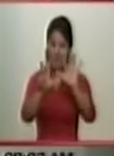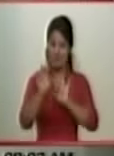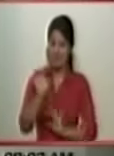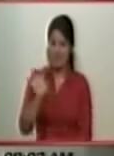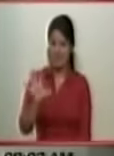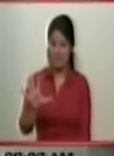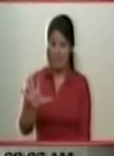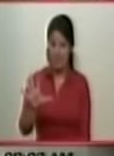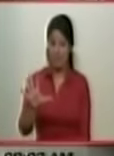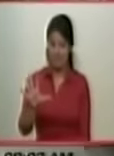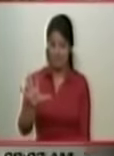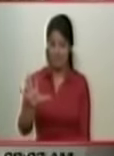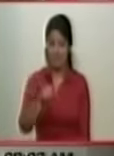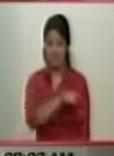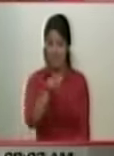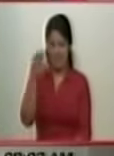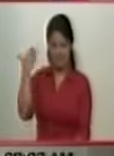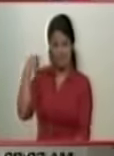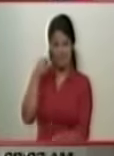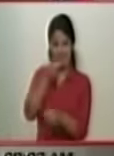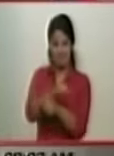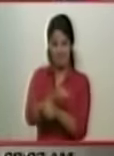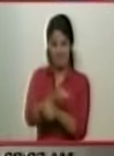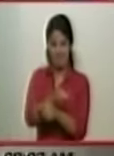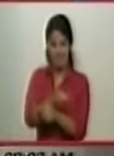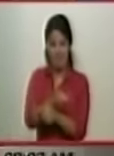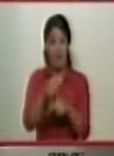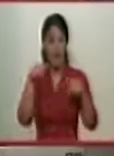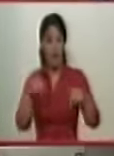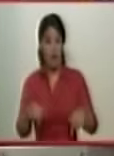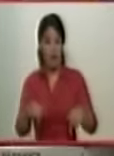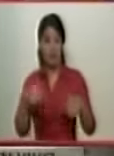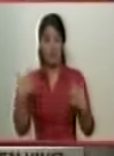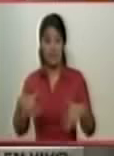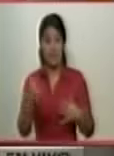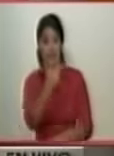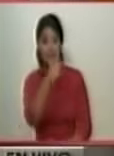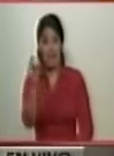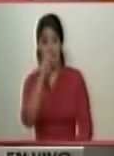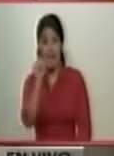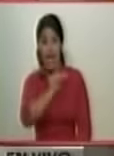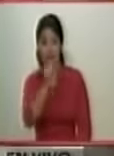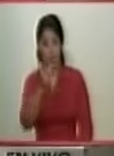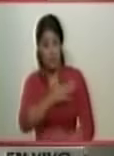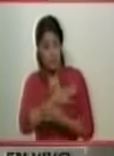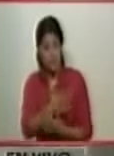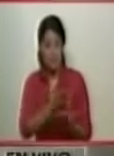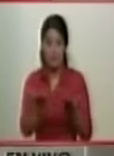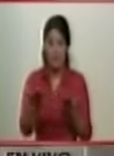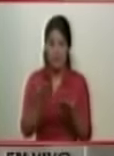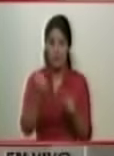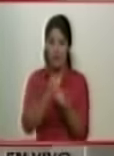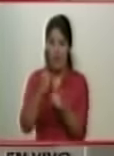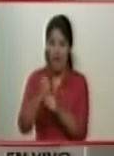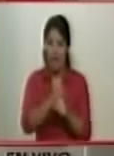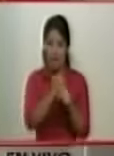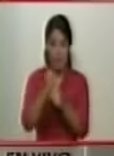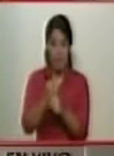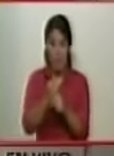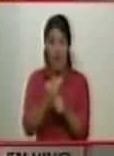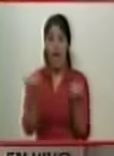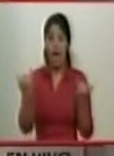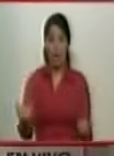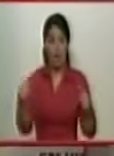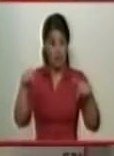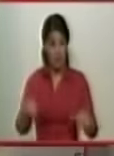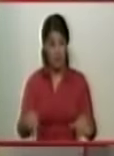1985 y que cumplen 30 años de servicio activo, les dan la más cordial